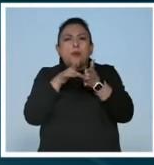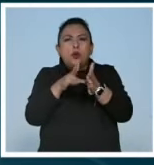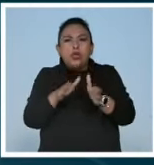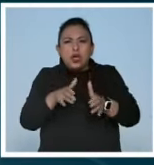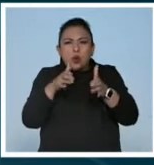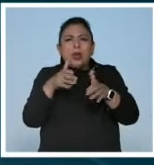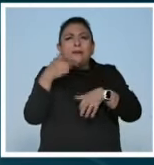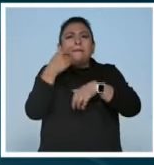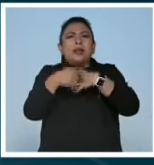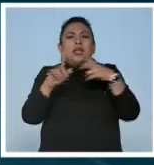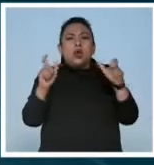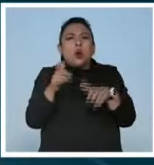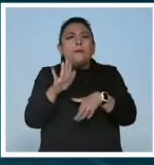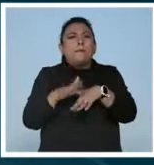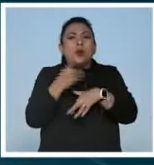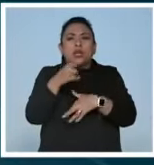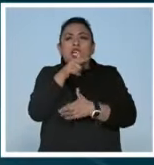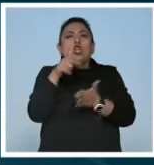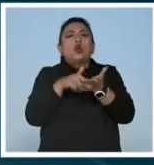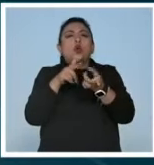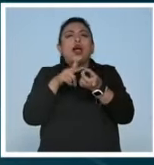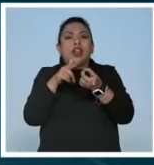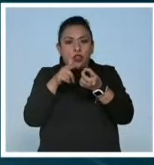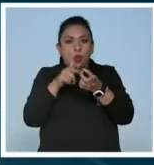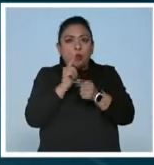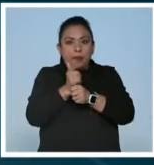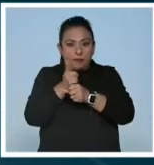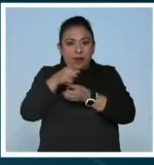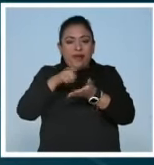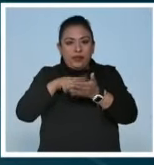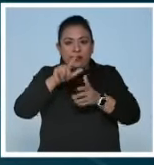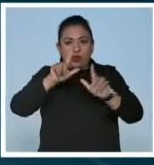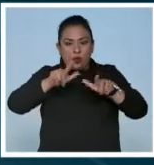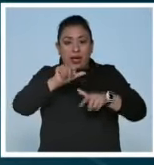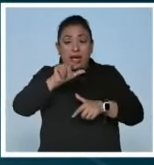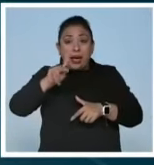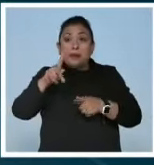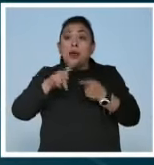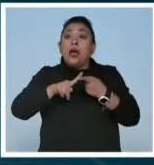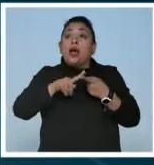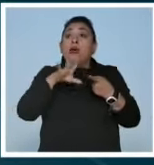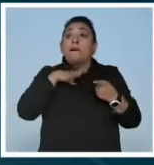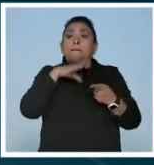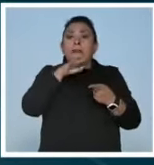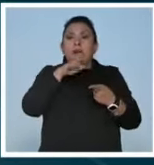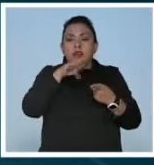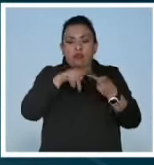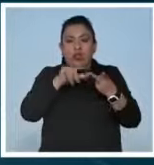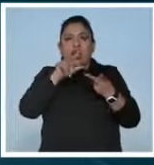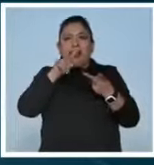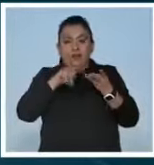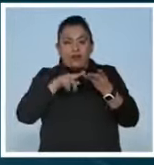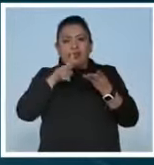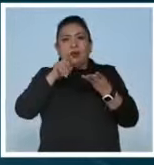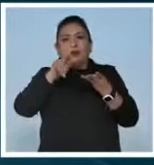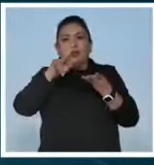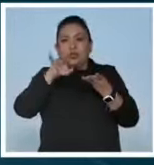peligro de extinción y su ubicación geográfica. Hay rangos de mamíferos, aves,